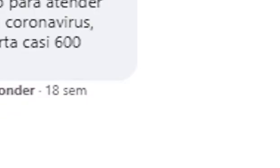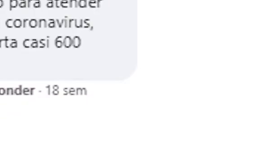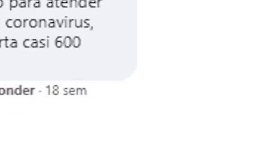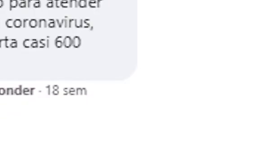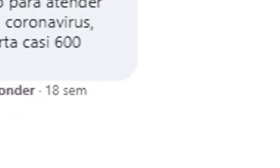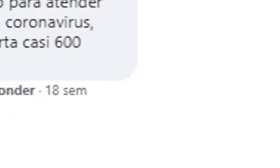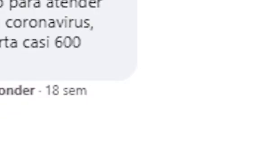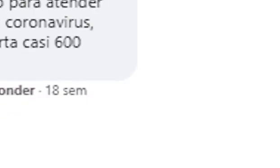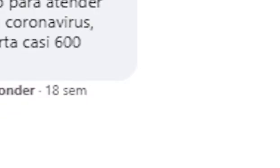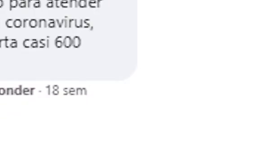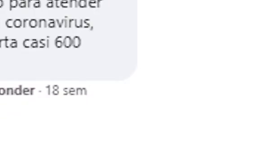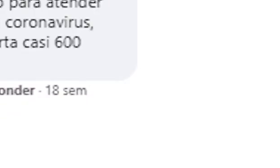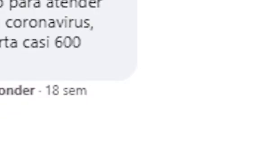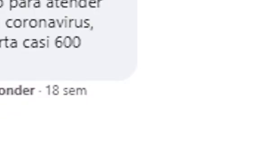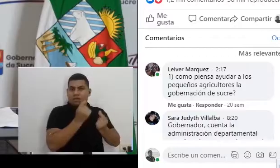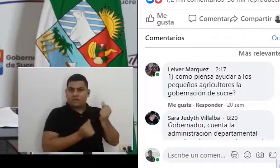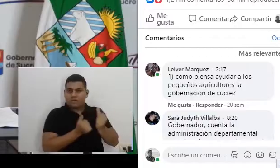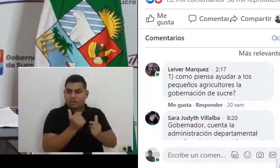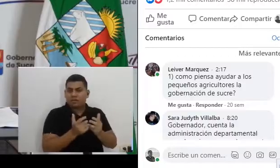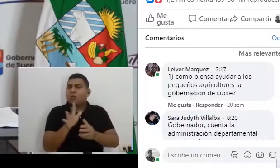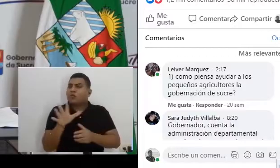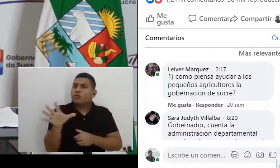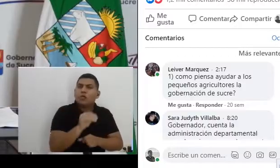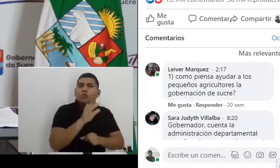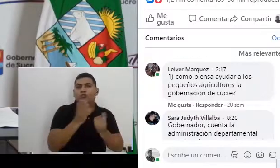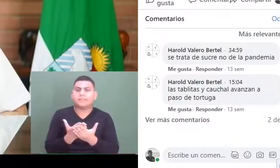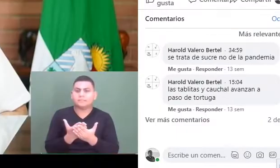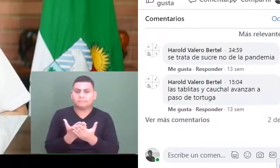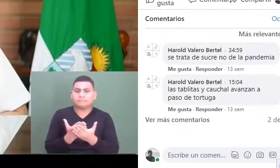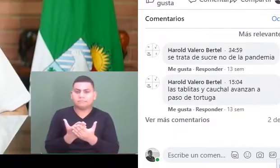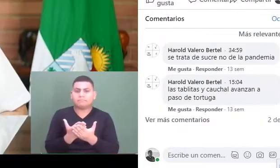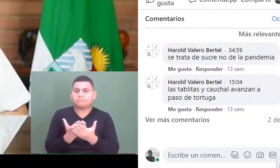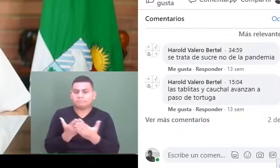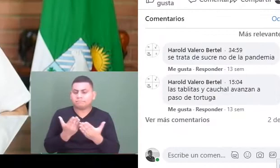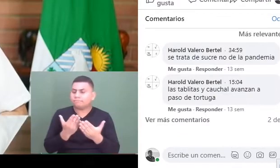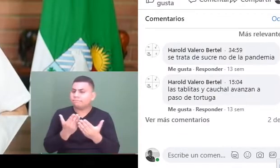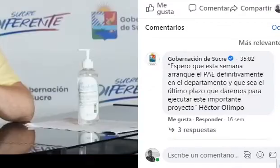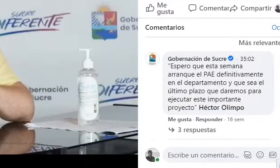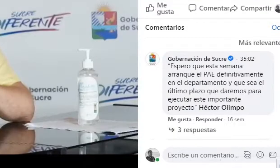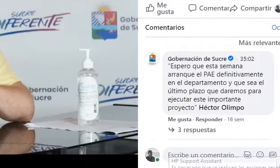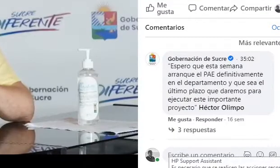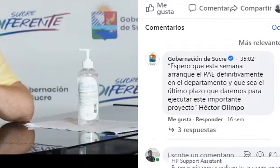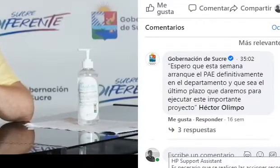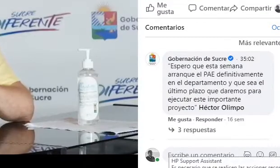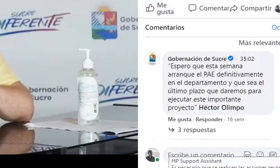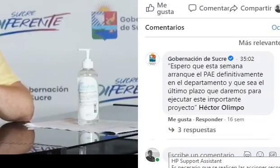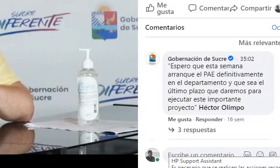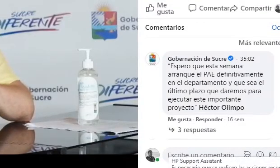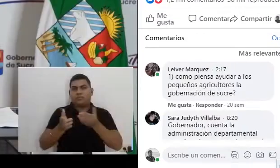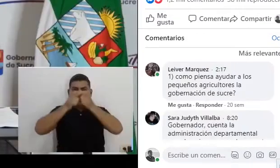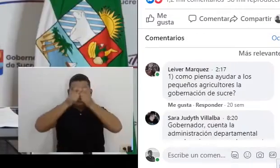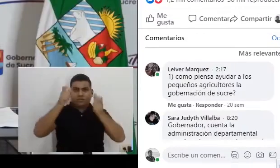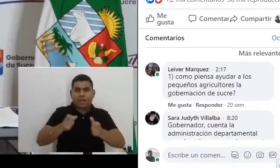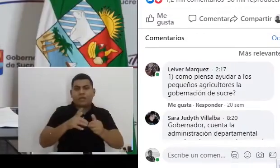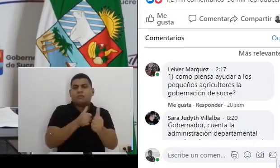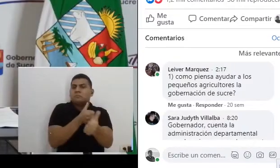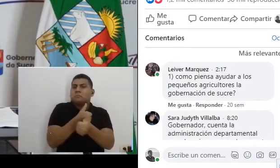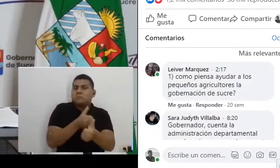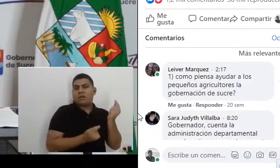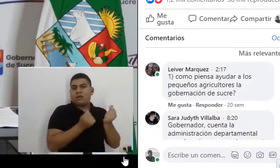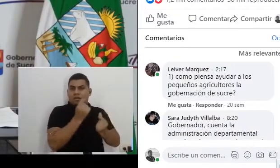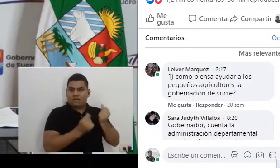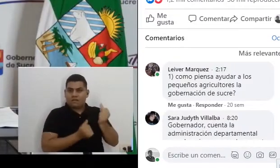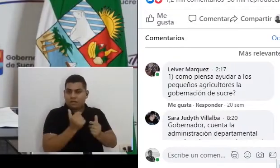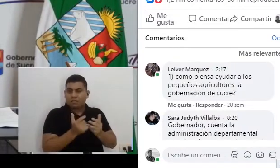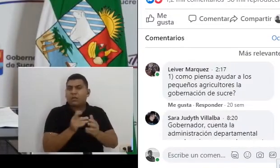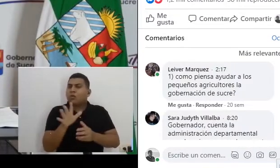Tu Gober Te Escucha. Ya con lo que hemos venido invirtiendo y lo vamos a terminar invirtiendo entre junio y agosto, vamos a invertir casi 50 mil millones de pesos en